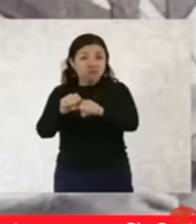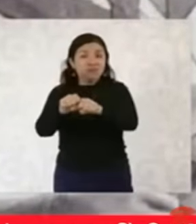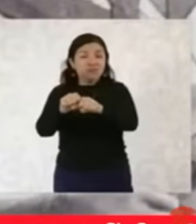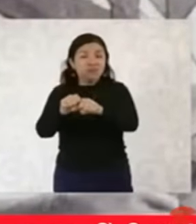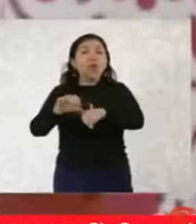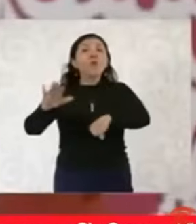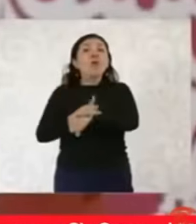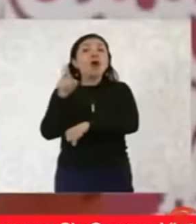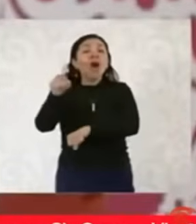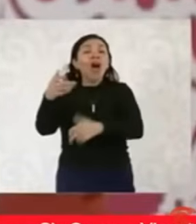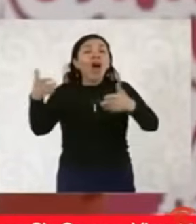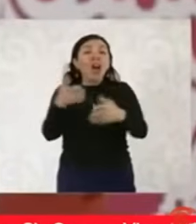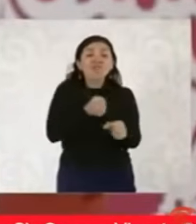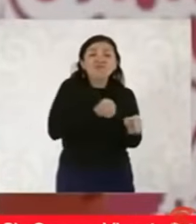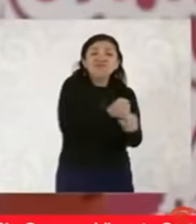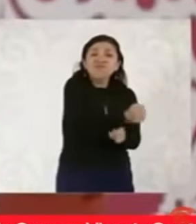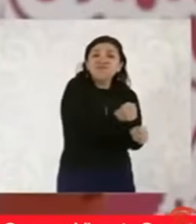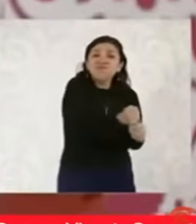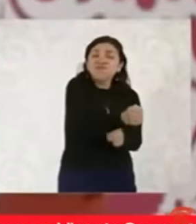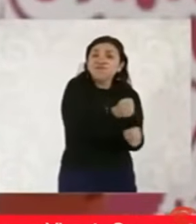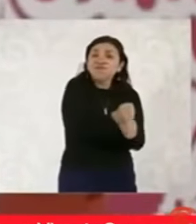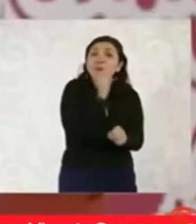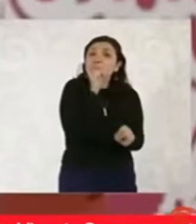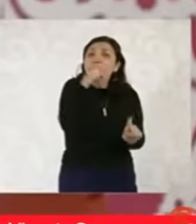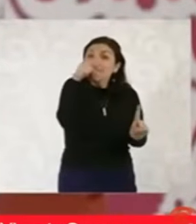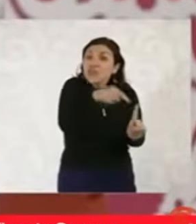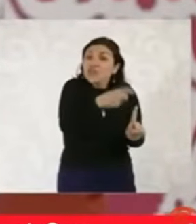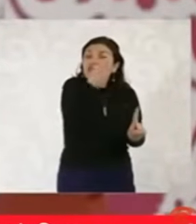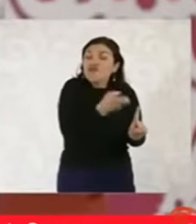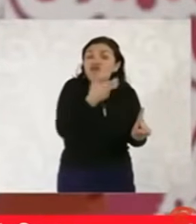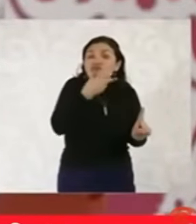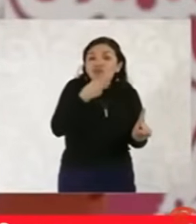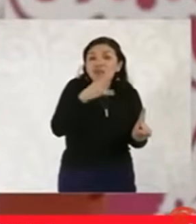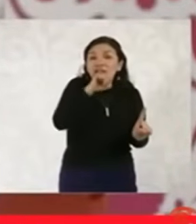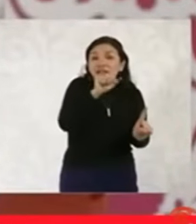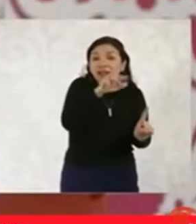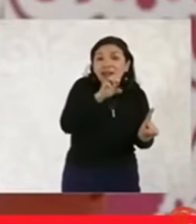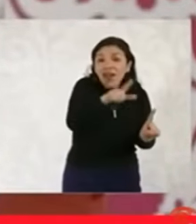por tortura de ese caso en particular.